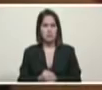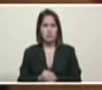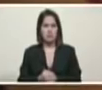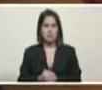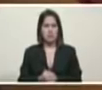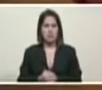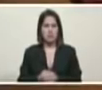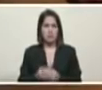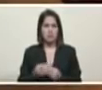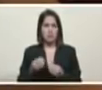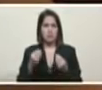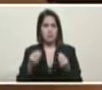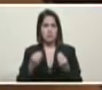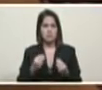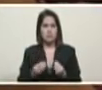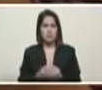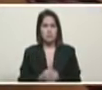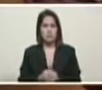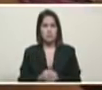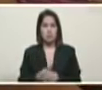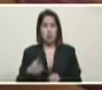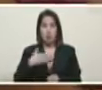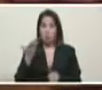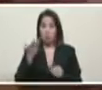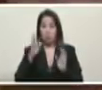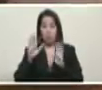yo puedo apoyarlas.